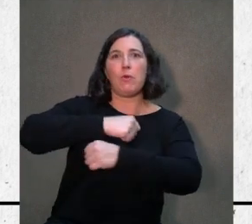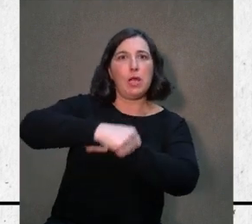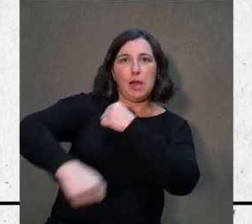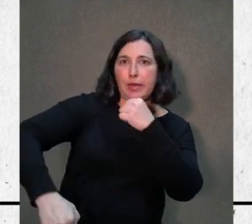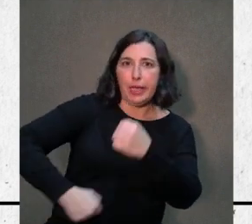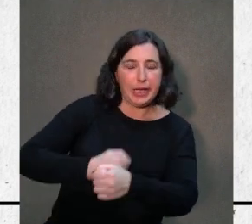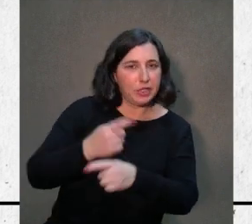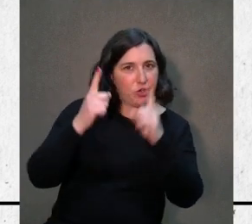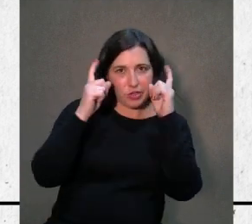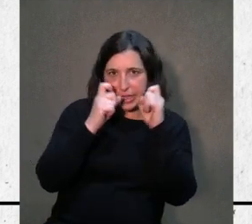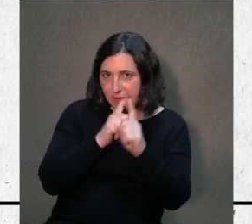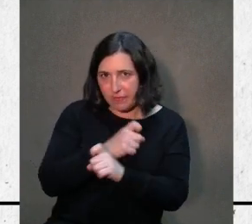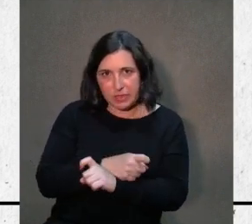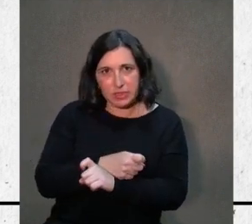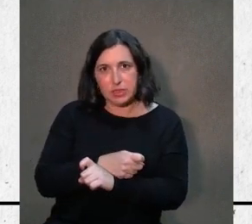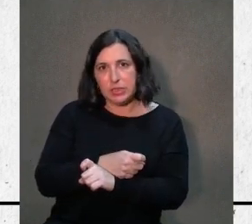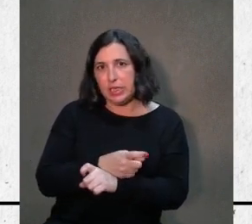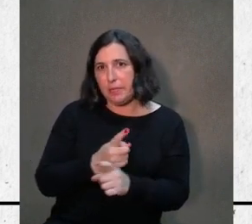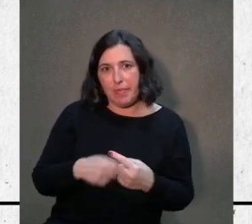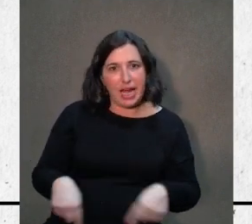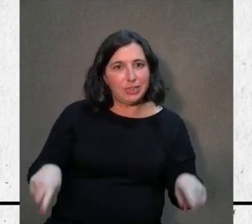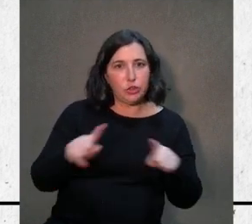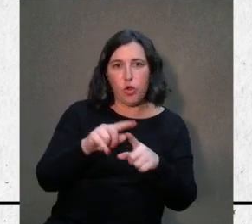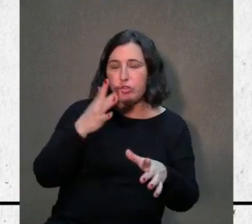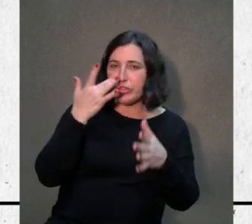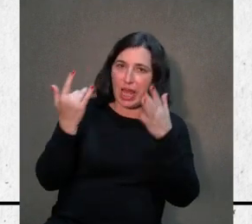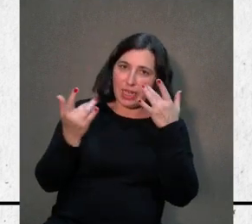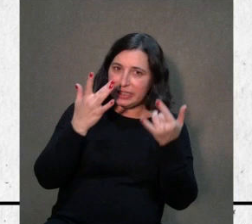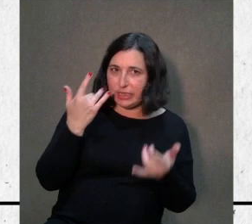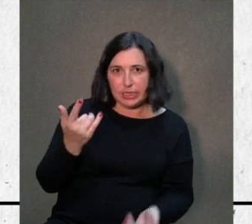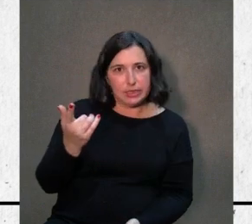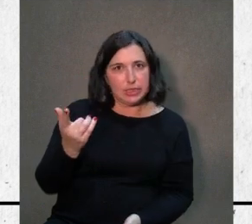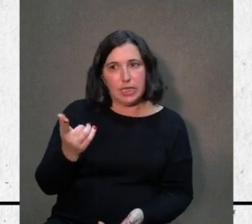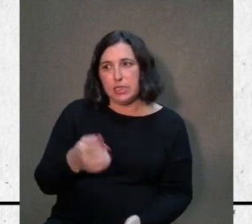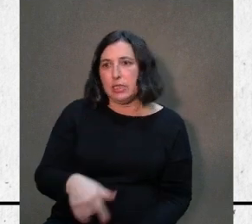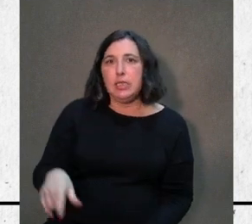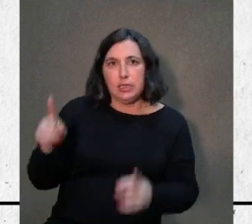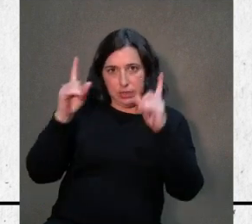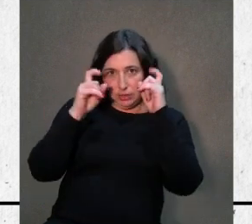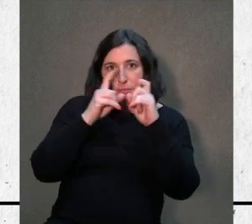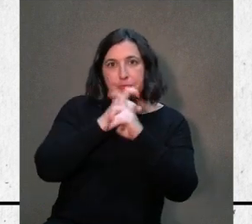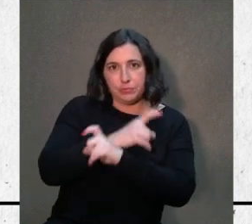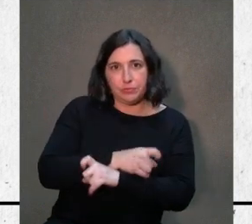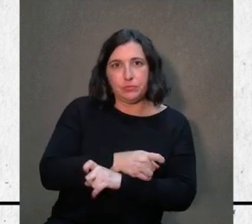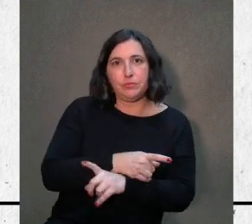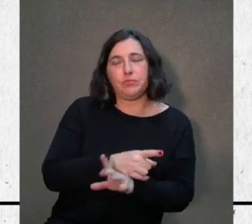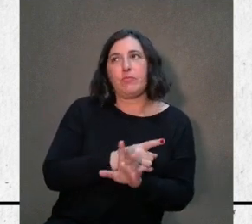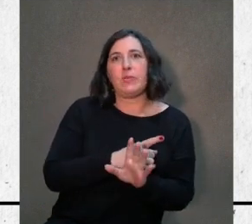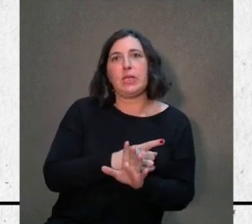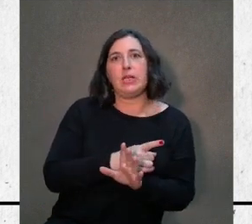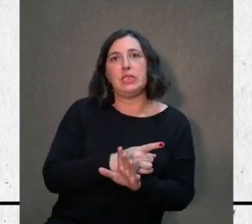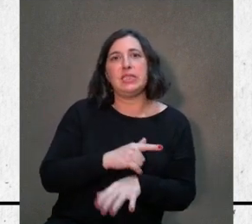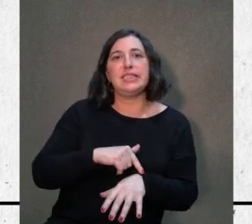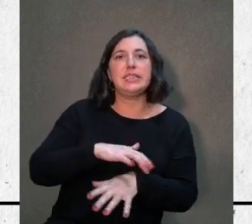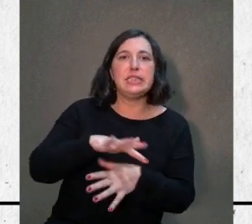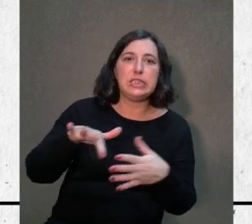un año difícil, ¿no? Para los artistas y las artistas. Y no es